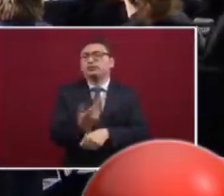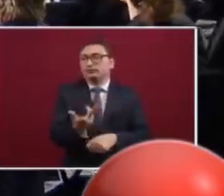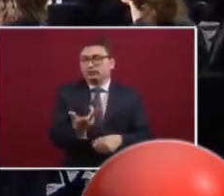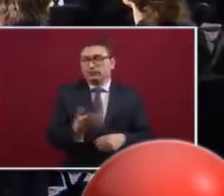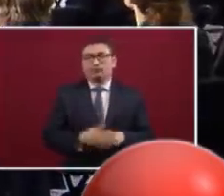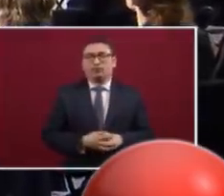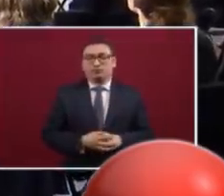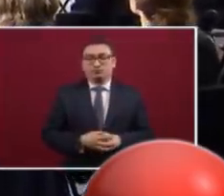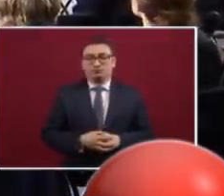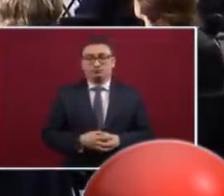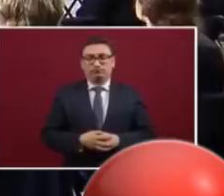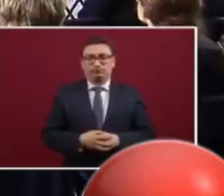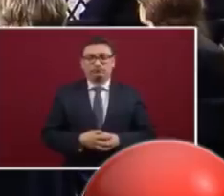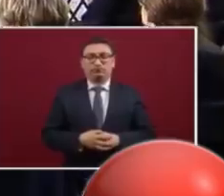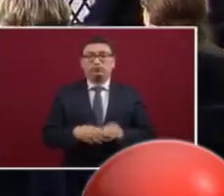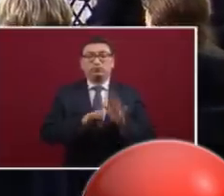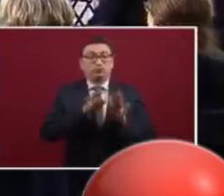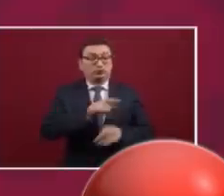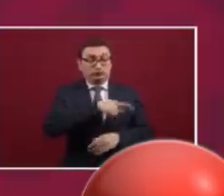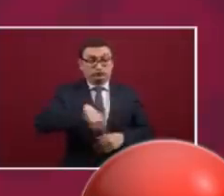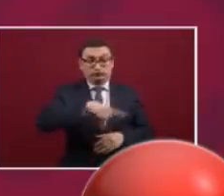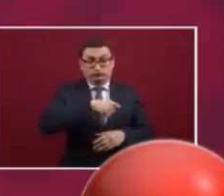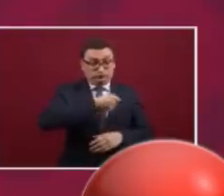con el periodismo?